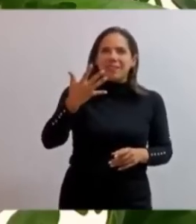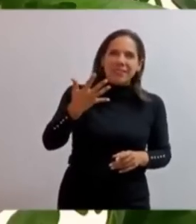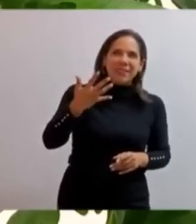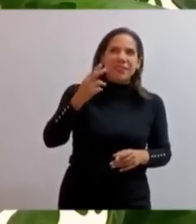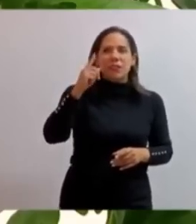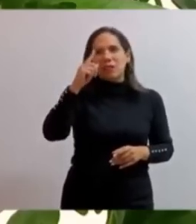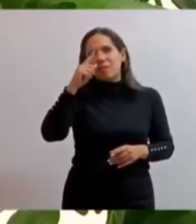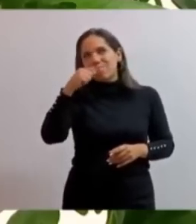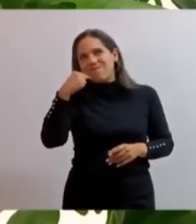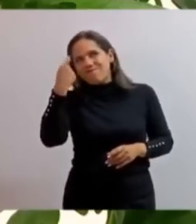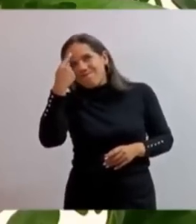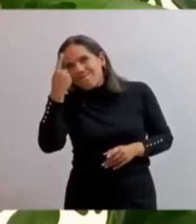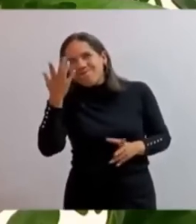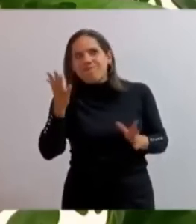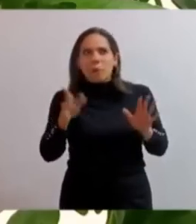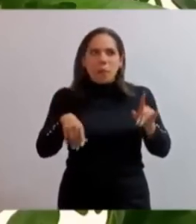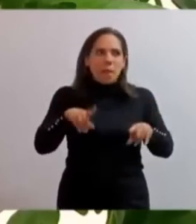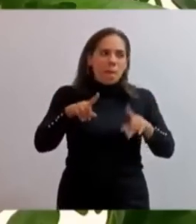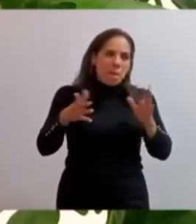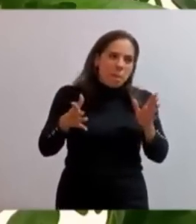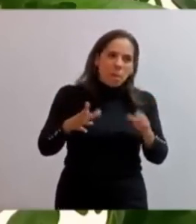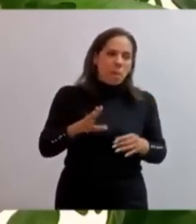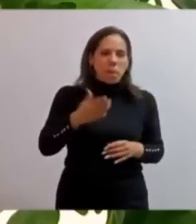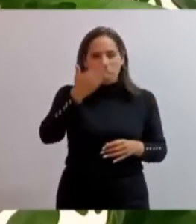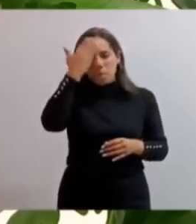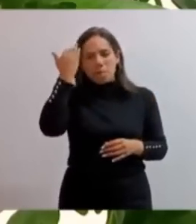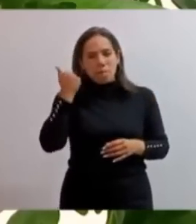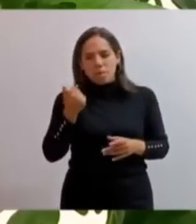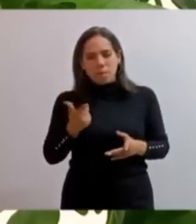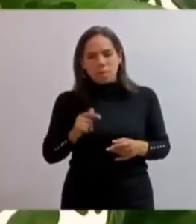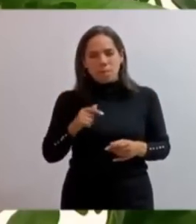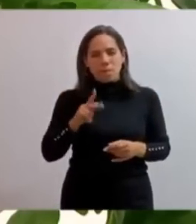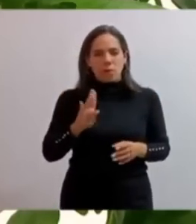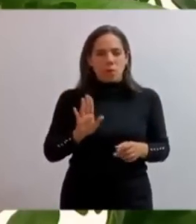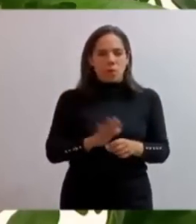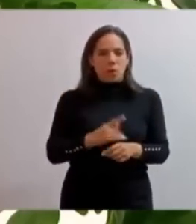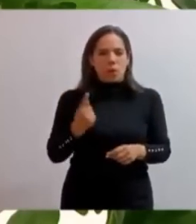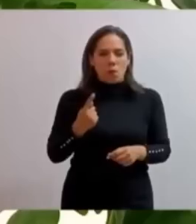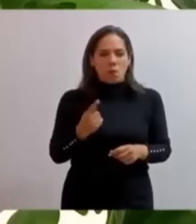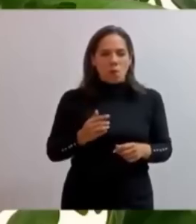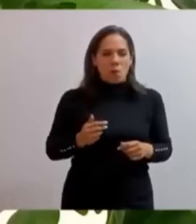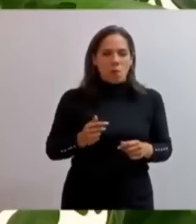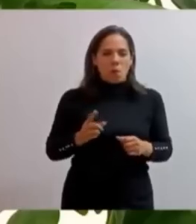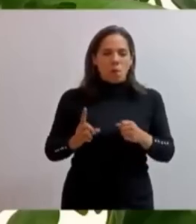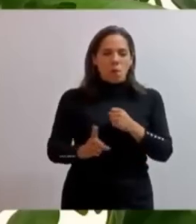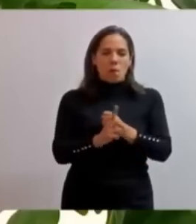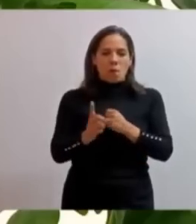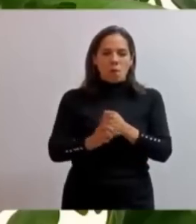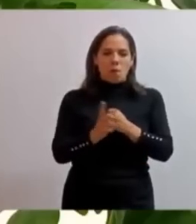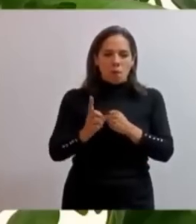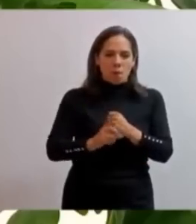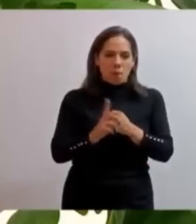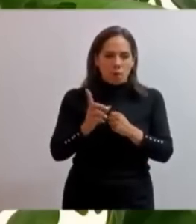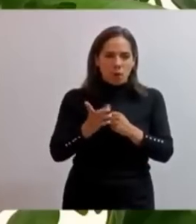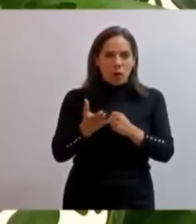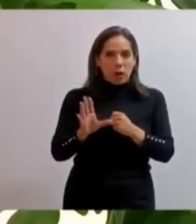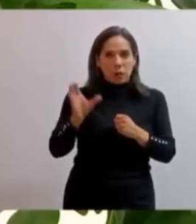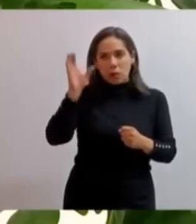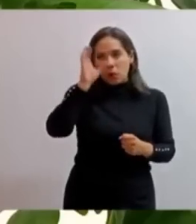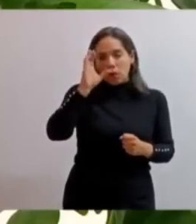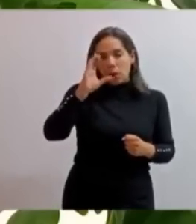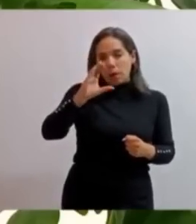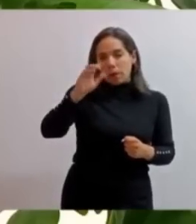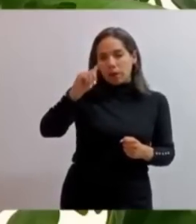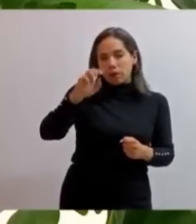horas. Lo que hemos visto en los hechos es que los problemas que tiene que enfrentar el Consejo Técnico